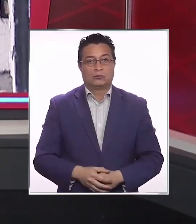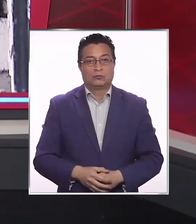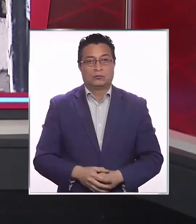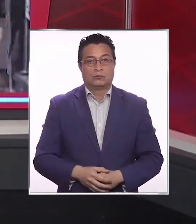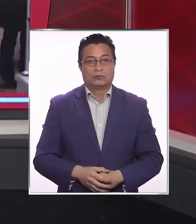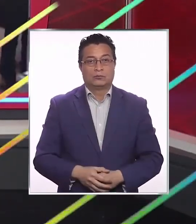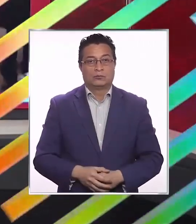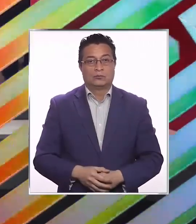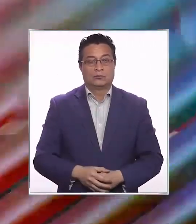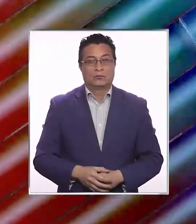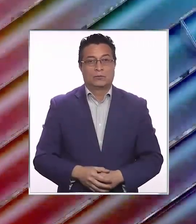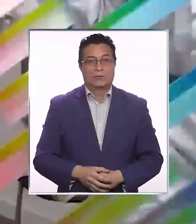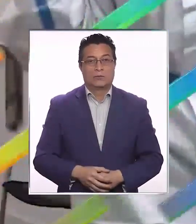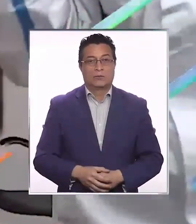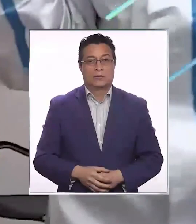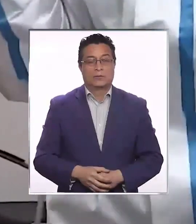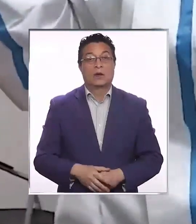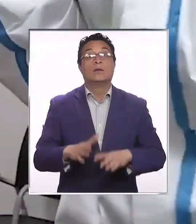COVID-19.